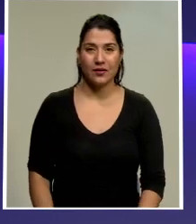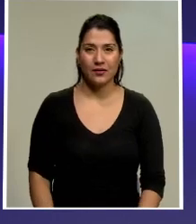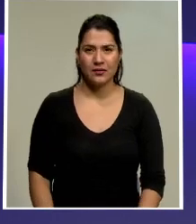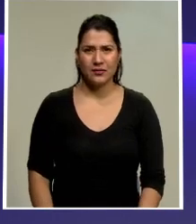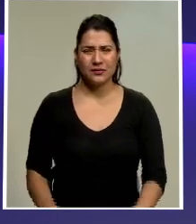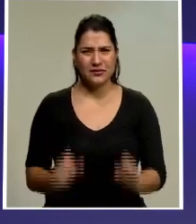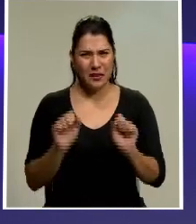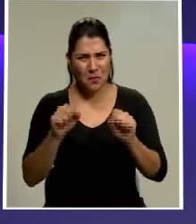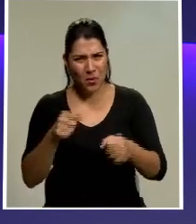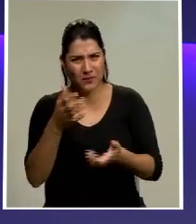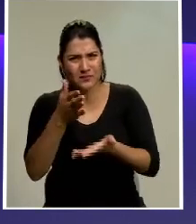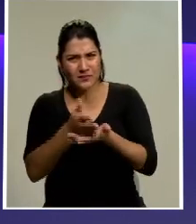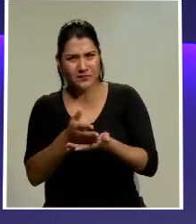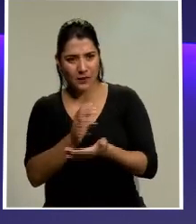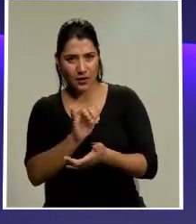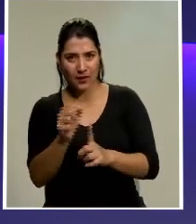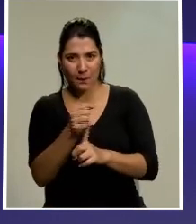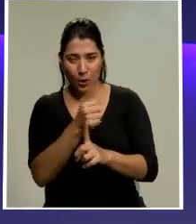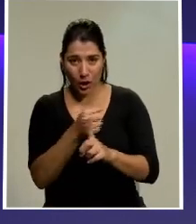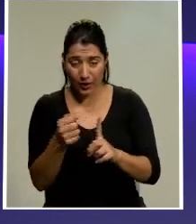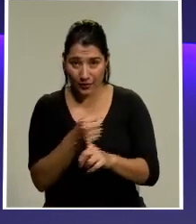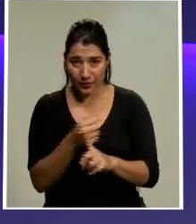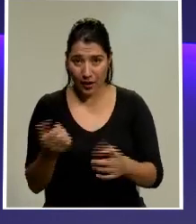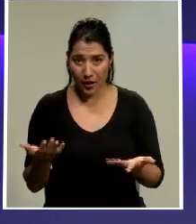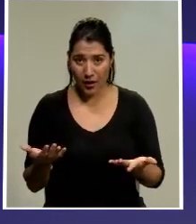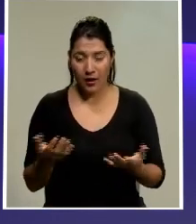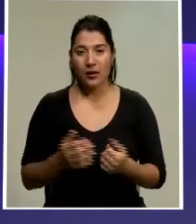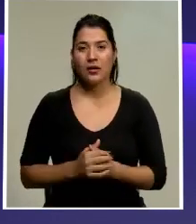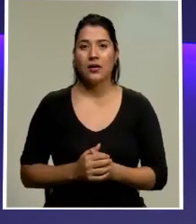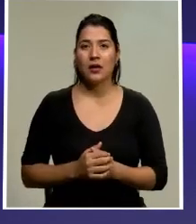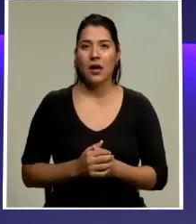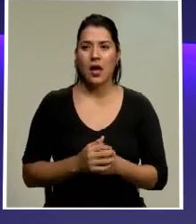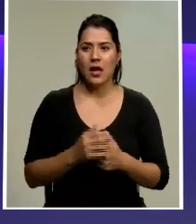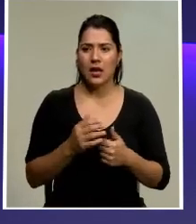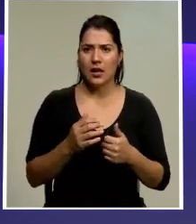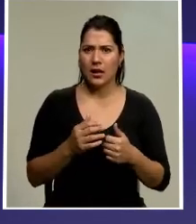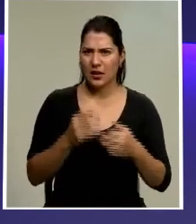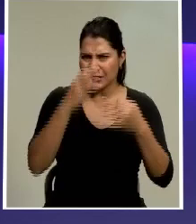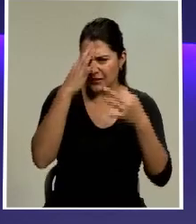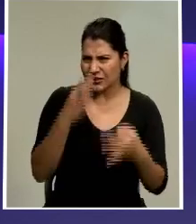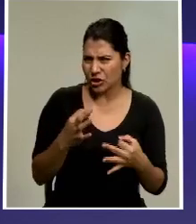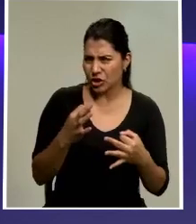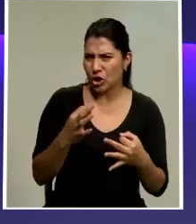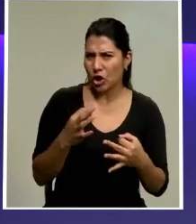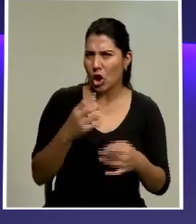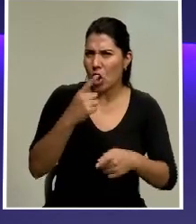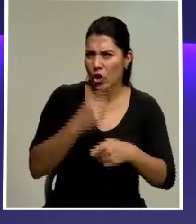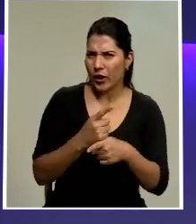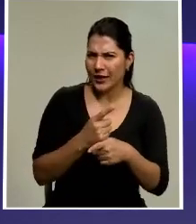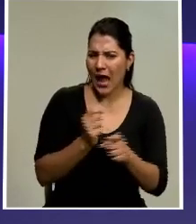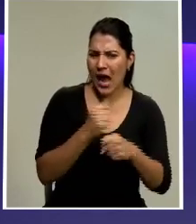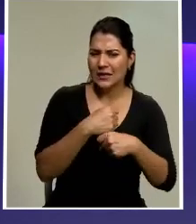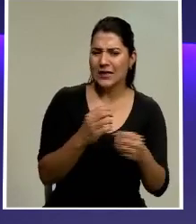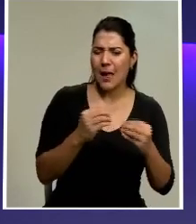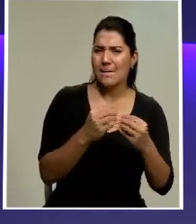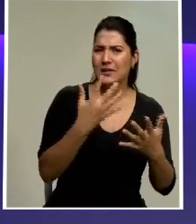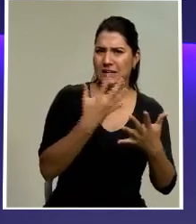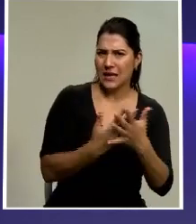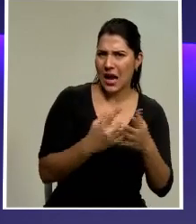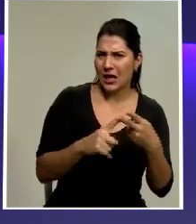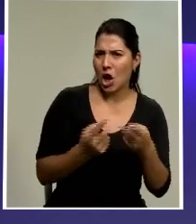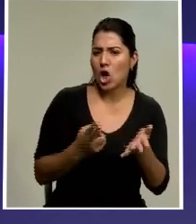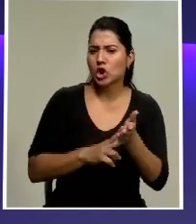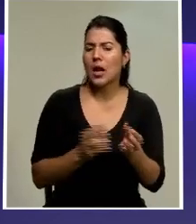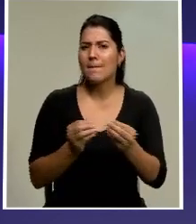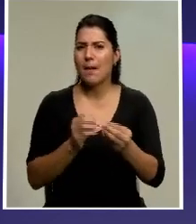posible parar esa violencia? El camino es construir más cárceles y contratar más policías, cambiar las